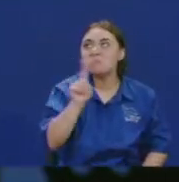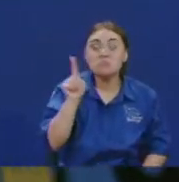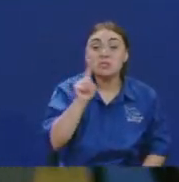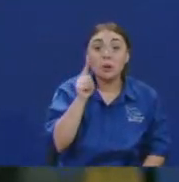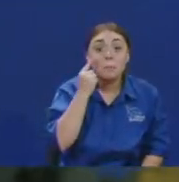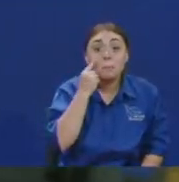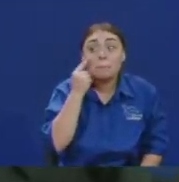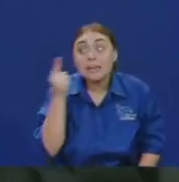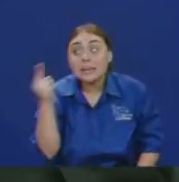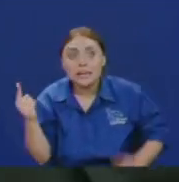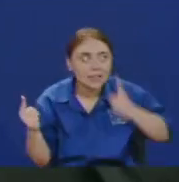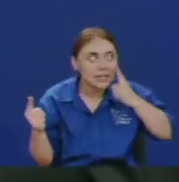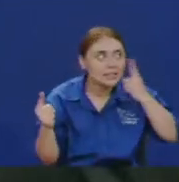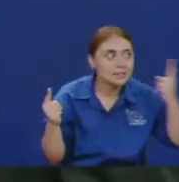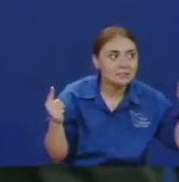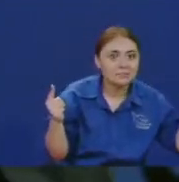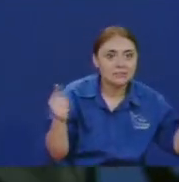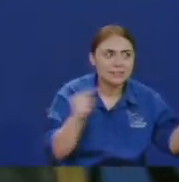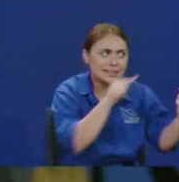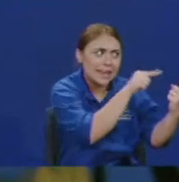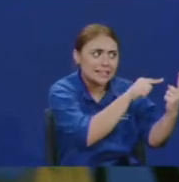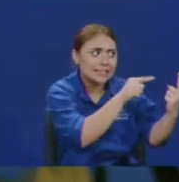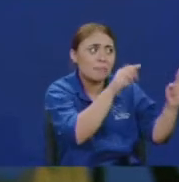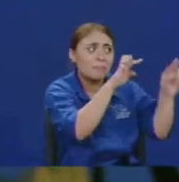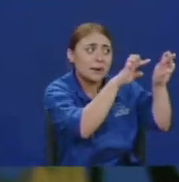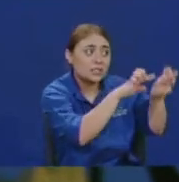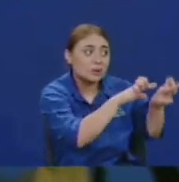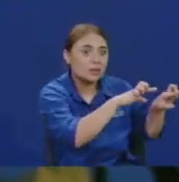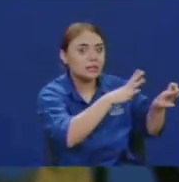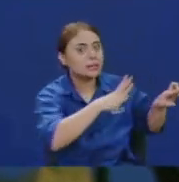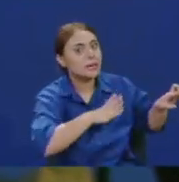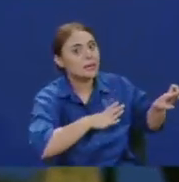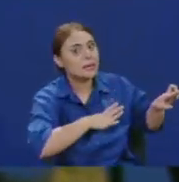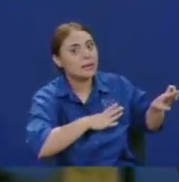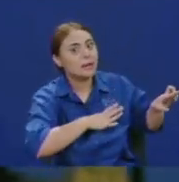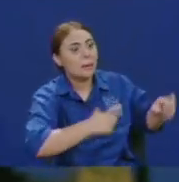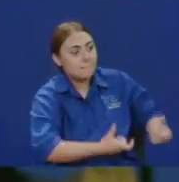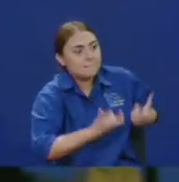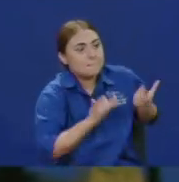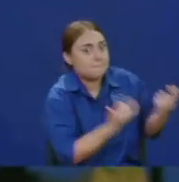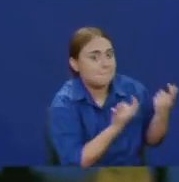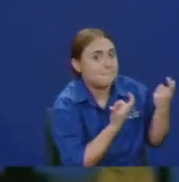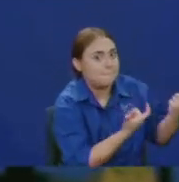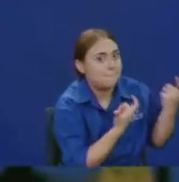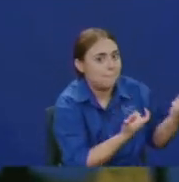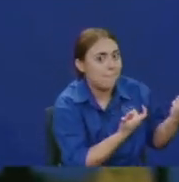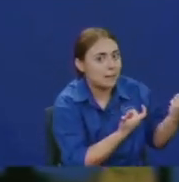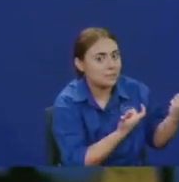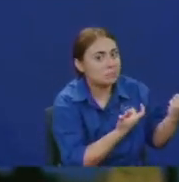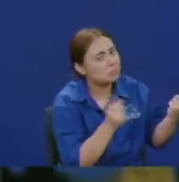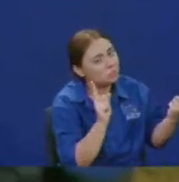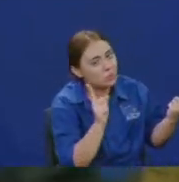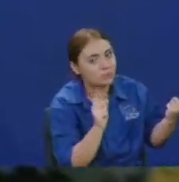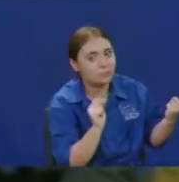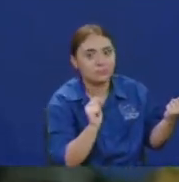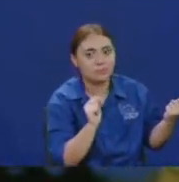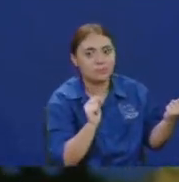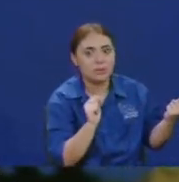problema en las empresas, que la gente tiene que estar averiguando cuánto gana el otro. ¿Y a vos cuánto te